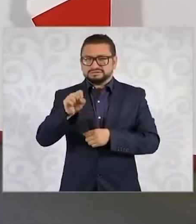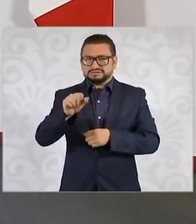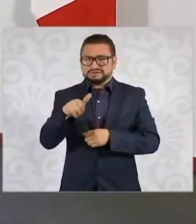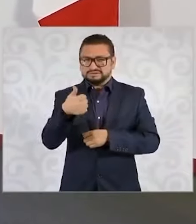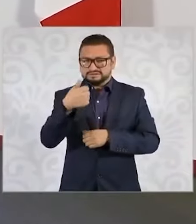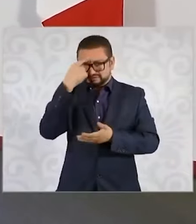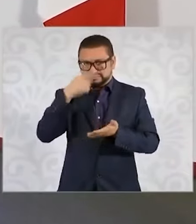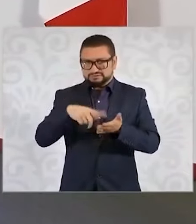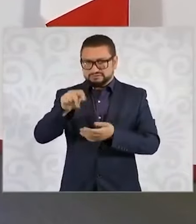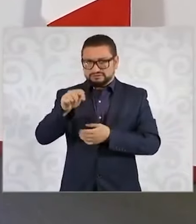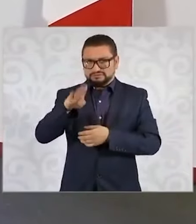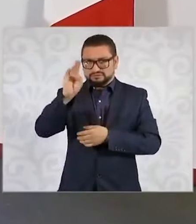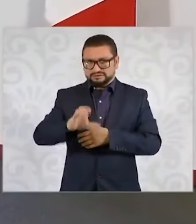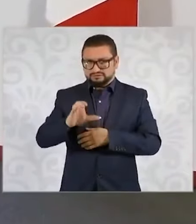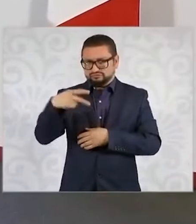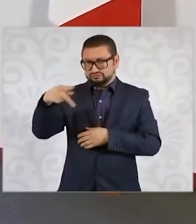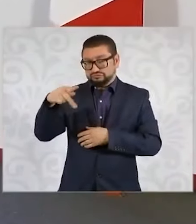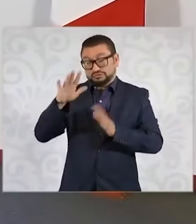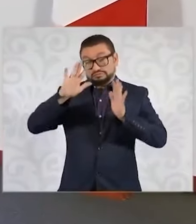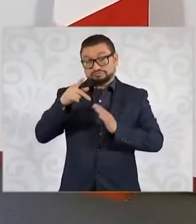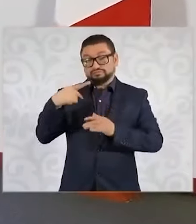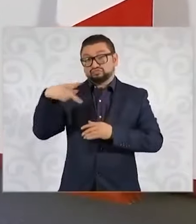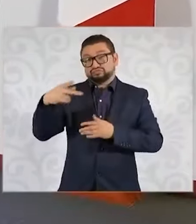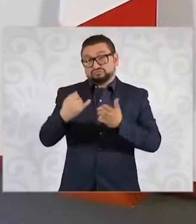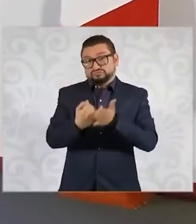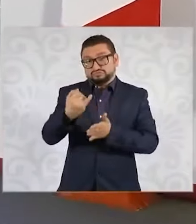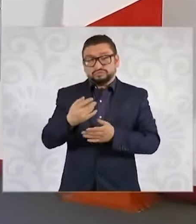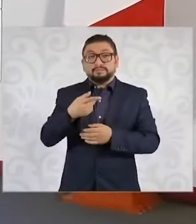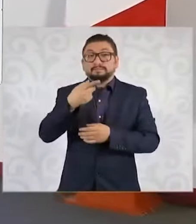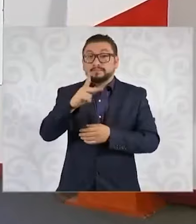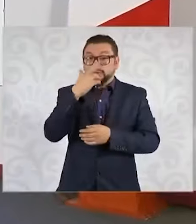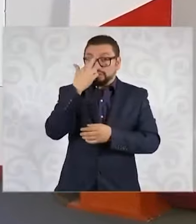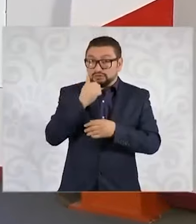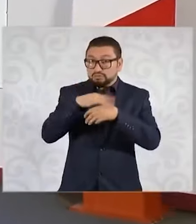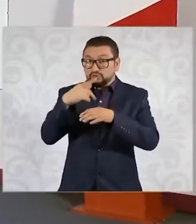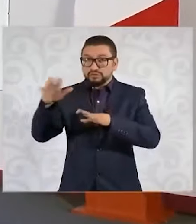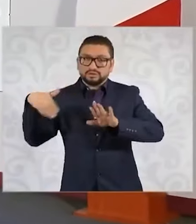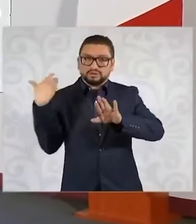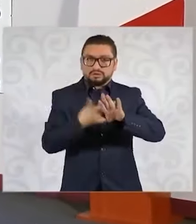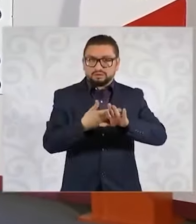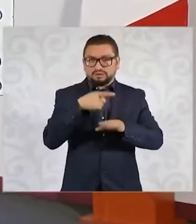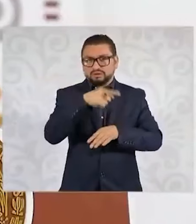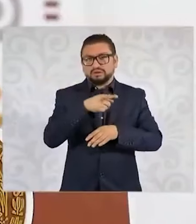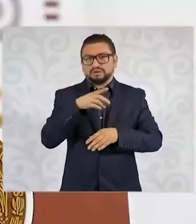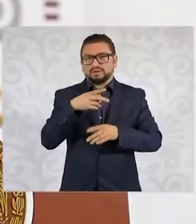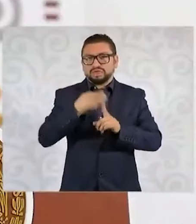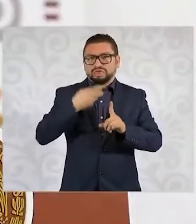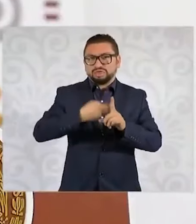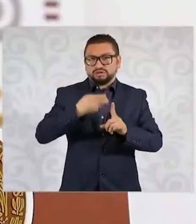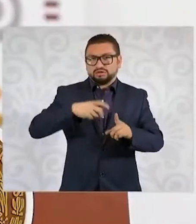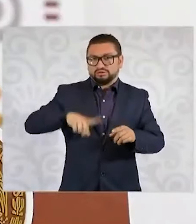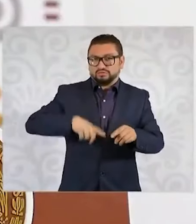de de Baja California pero si la razón fue porque habló mal de de la